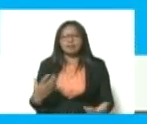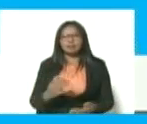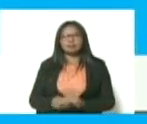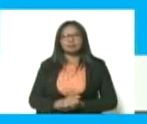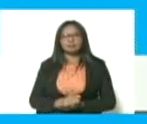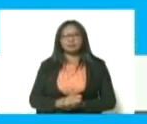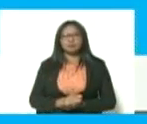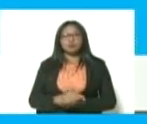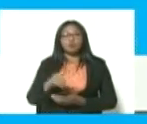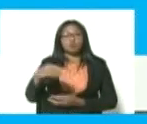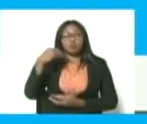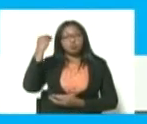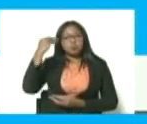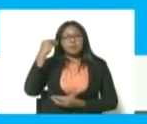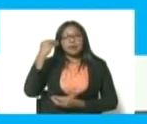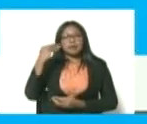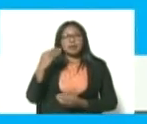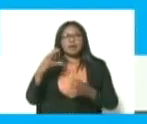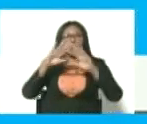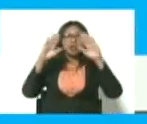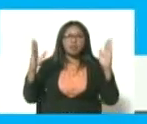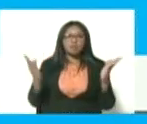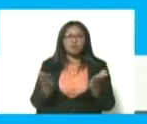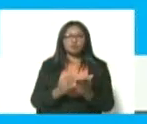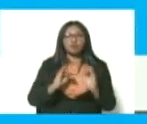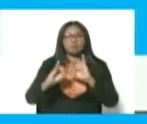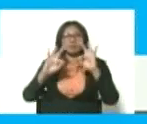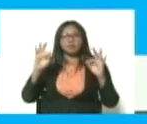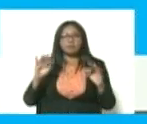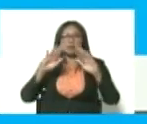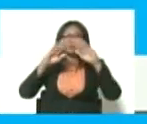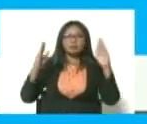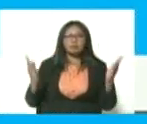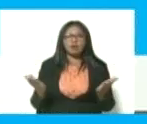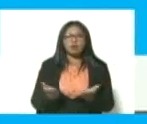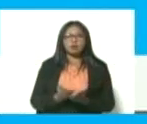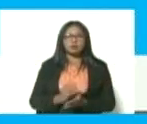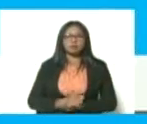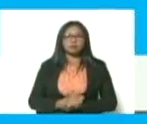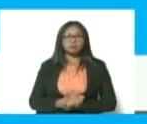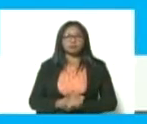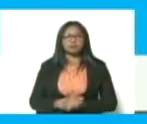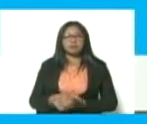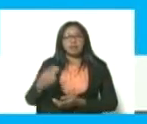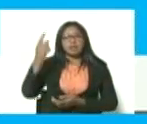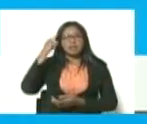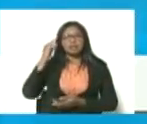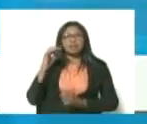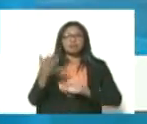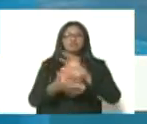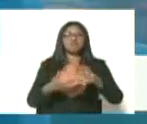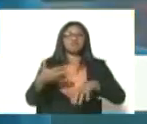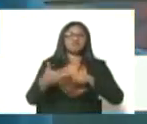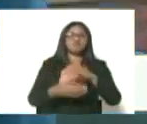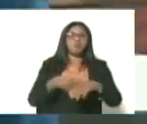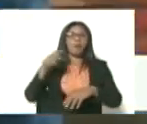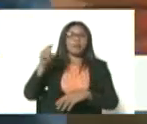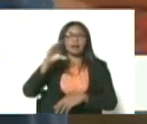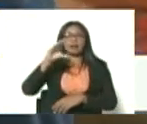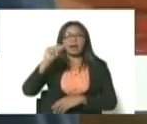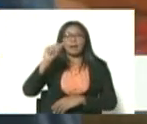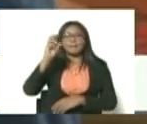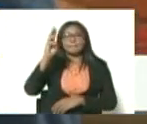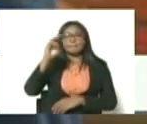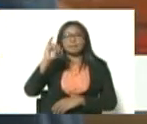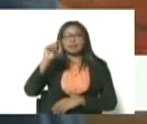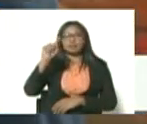¿Tú te imaginas el mundo haciendo eso con Estados Unidos? El día del asalto al Capitolio. O